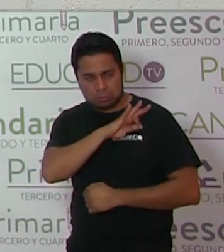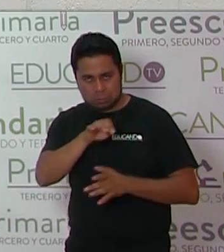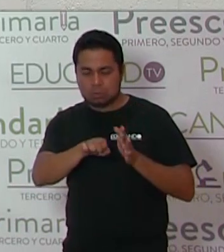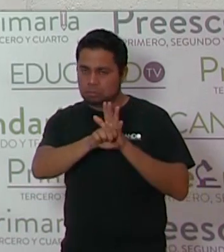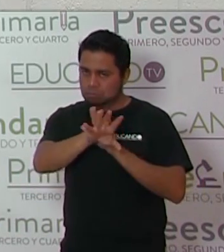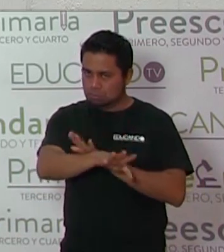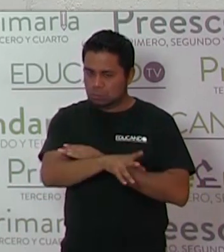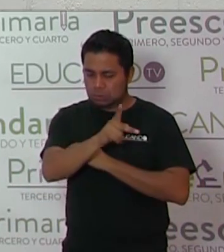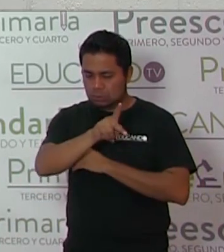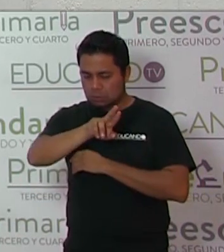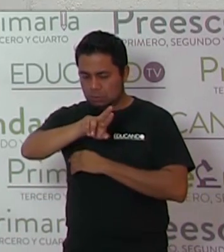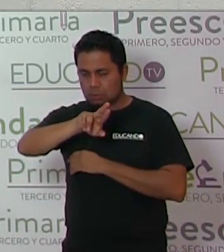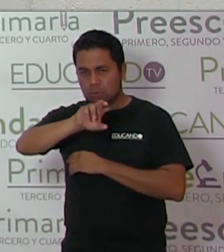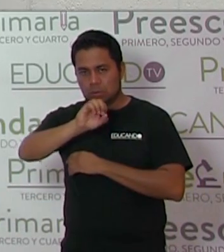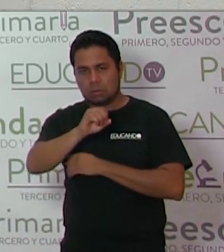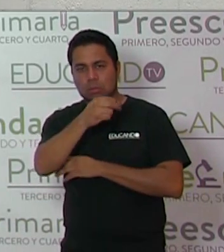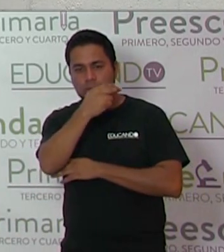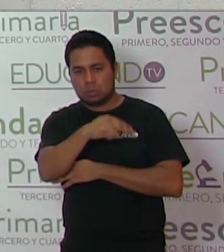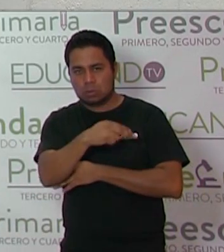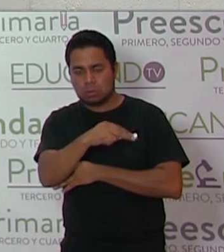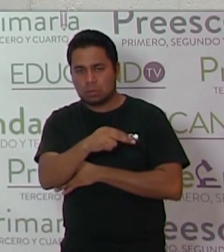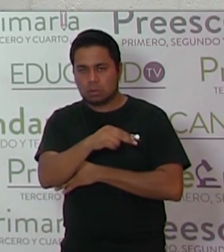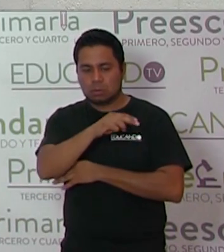Puede sustituir el pronombre